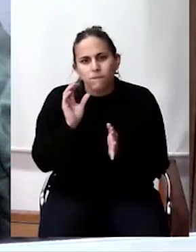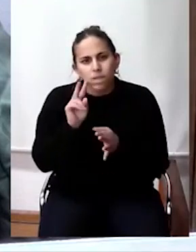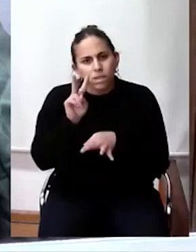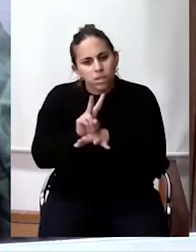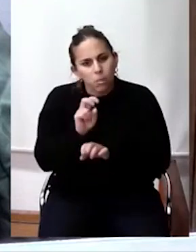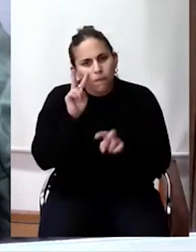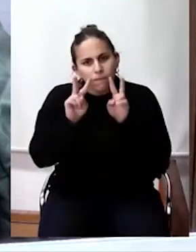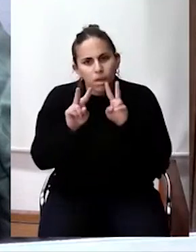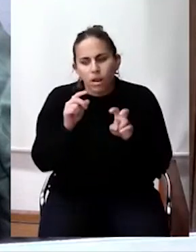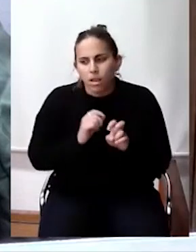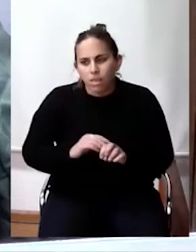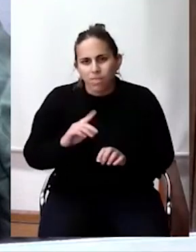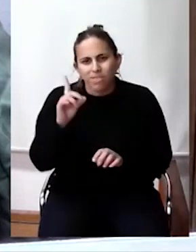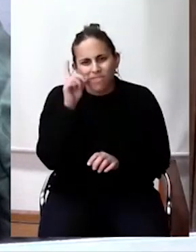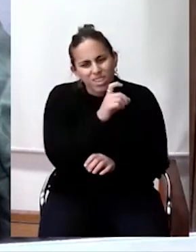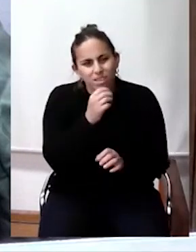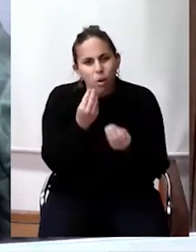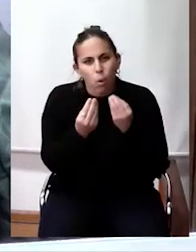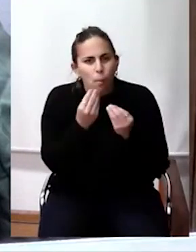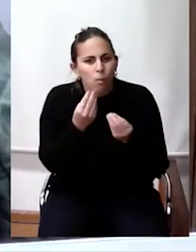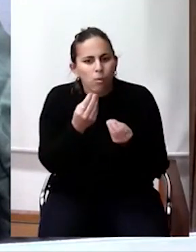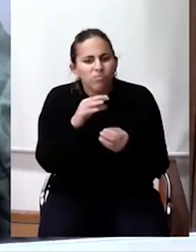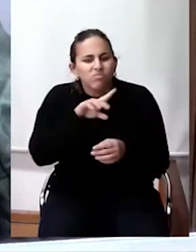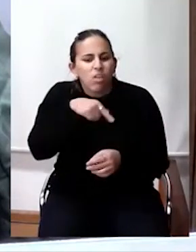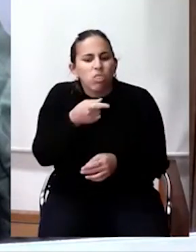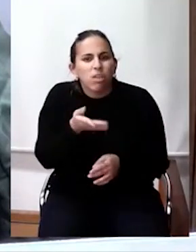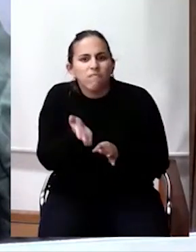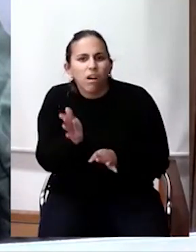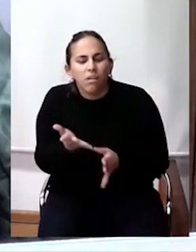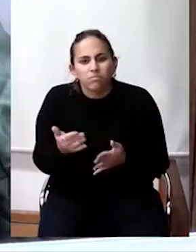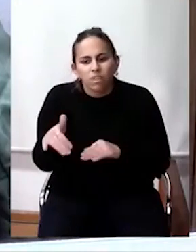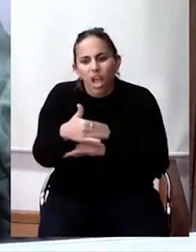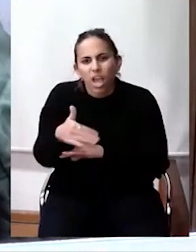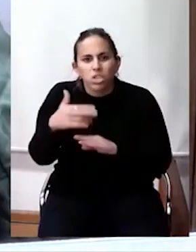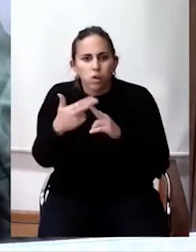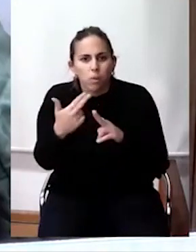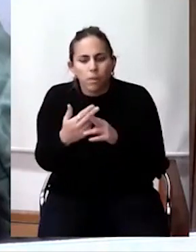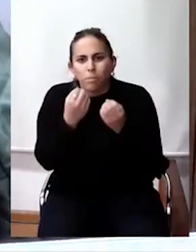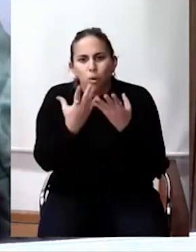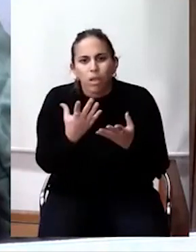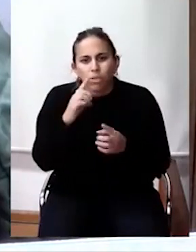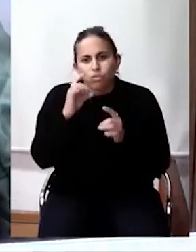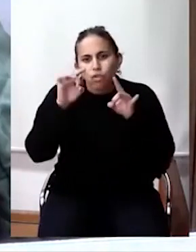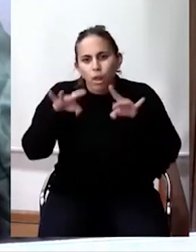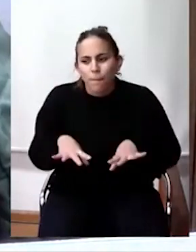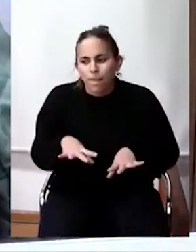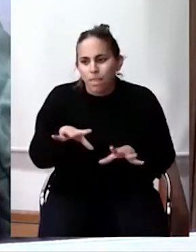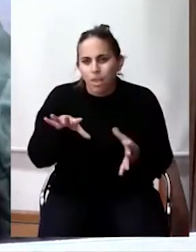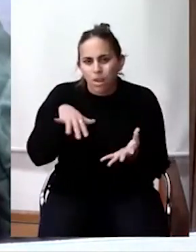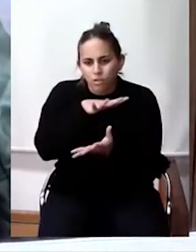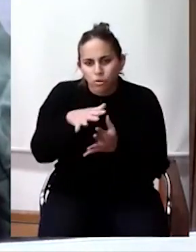difícil que sepan ubicar una dirección cuando solamente en una zona en